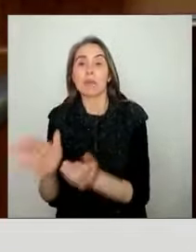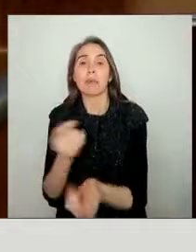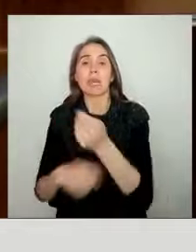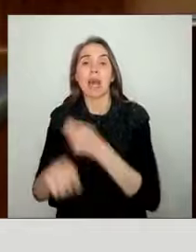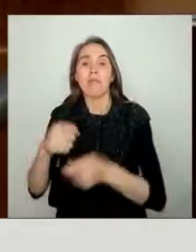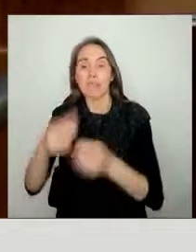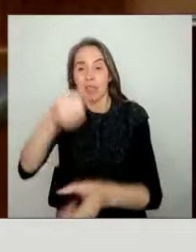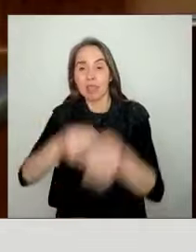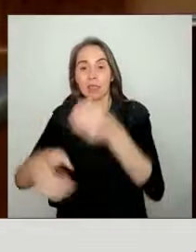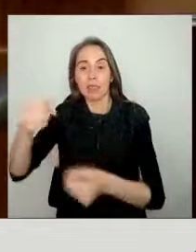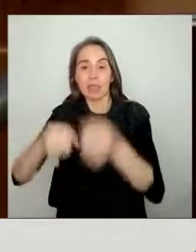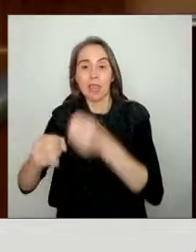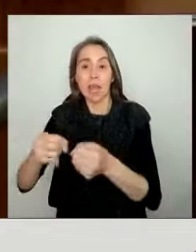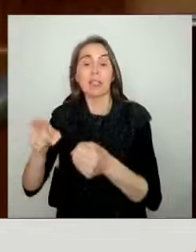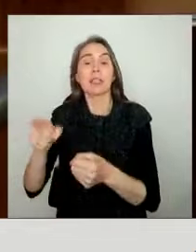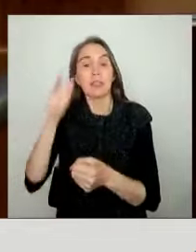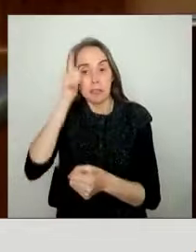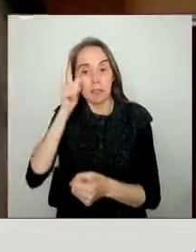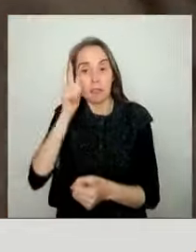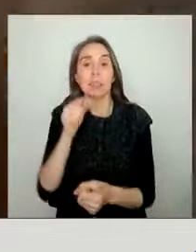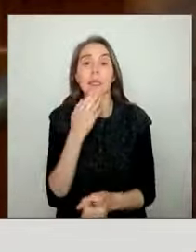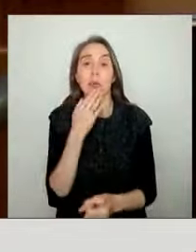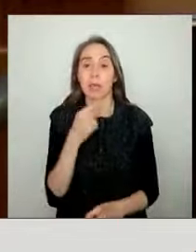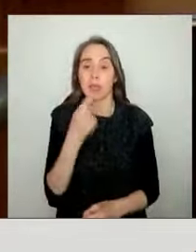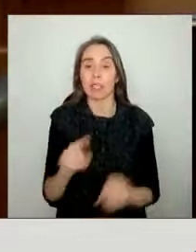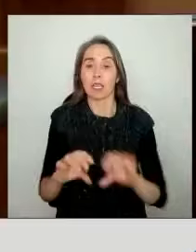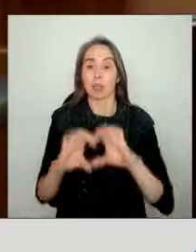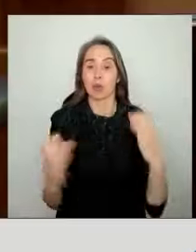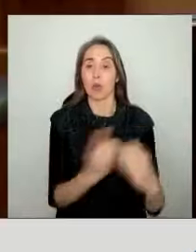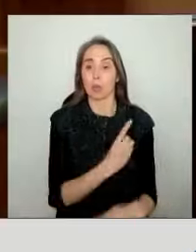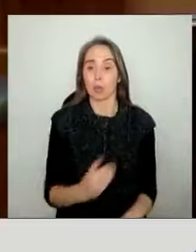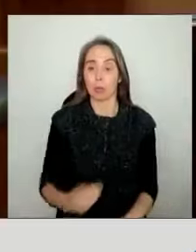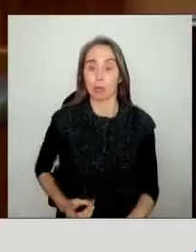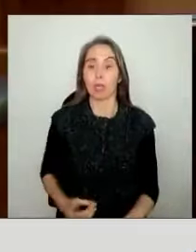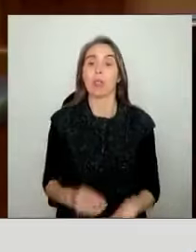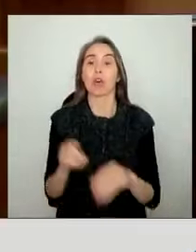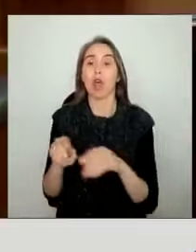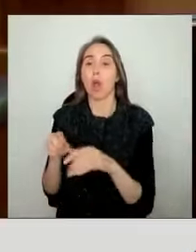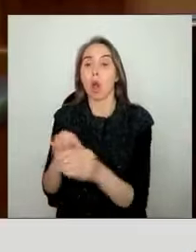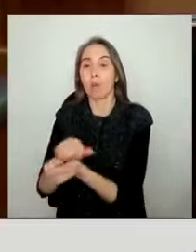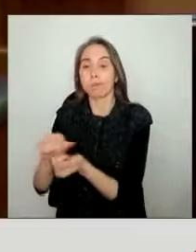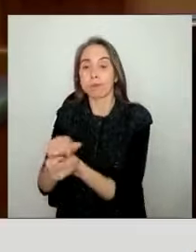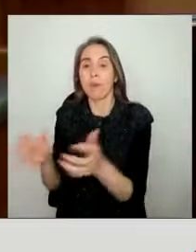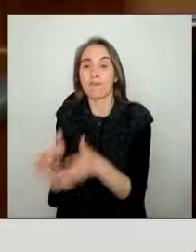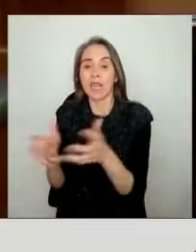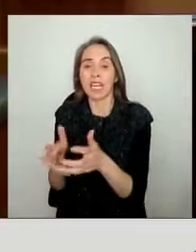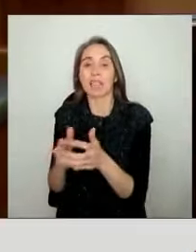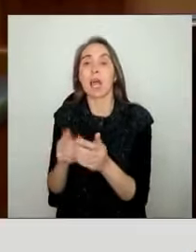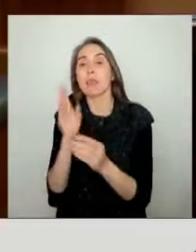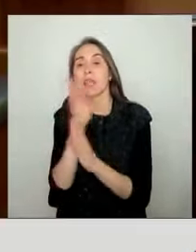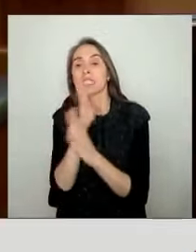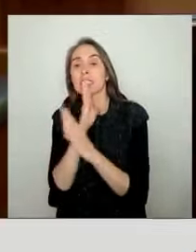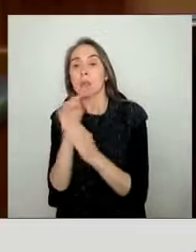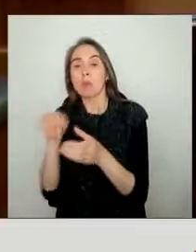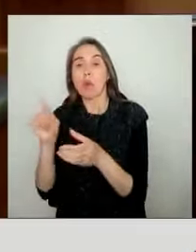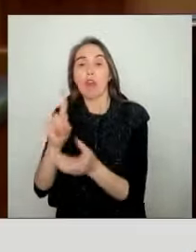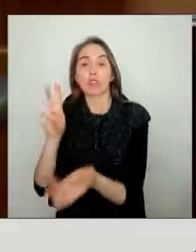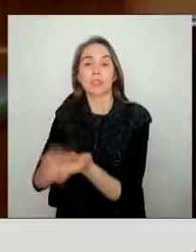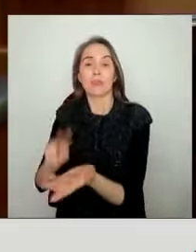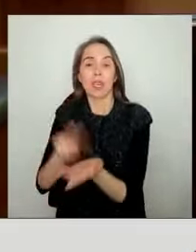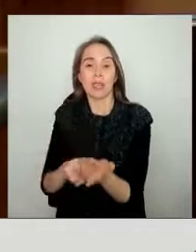también presidente en este hemiciclo que los productos vegetales simulan ser algo que no son Y eso es lo que